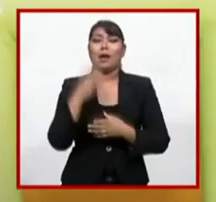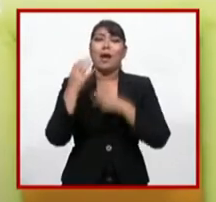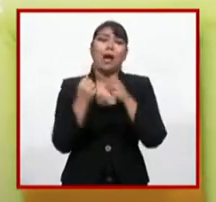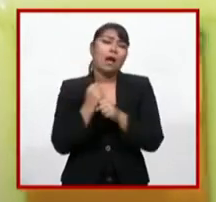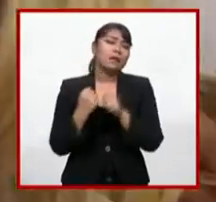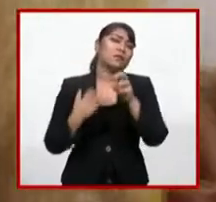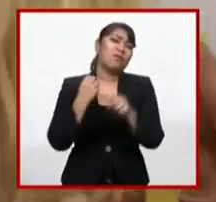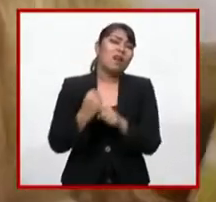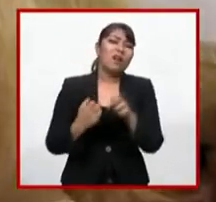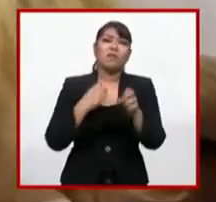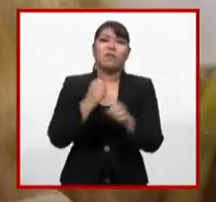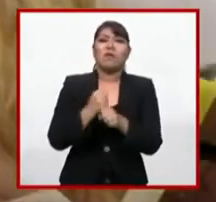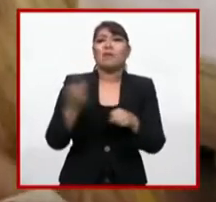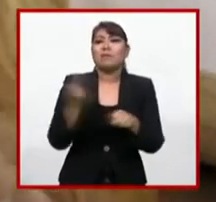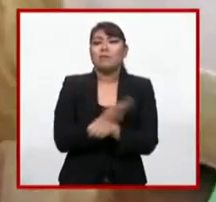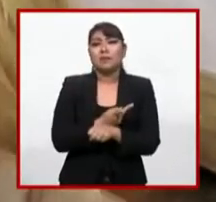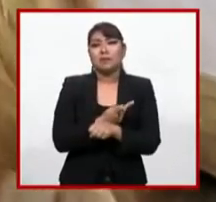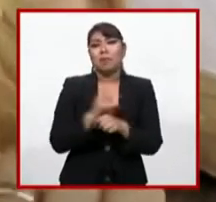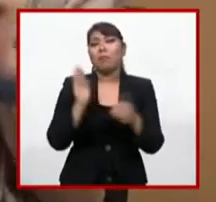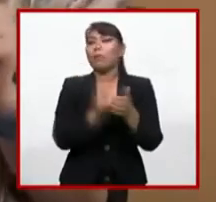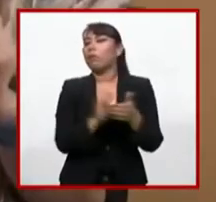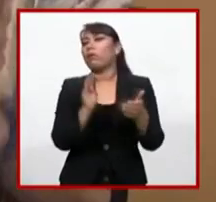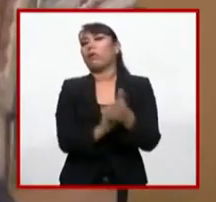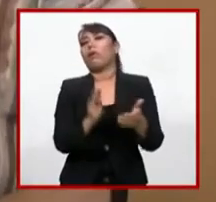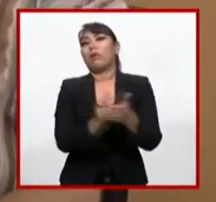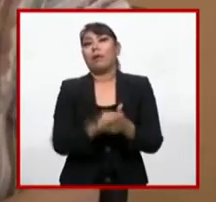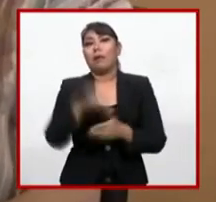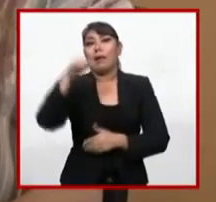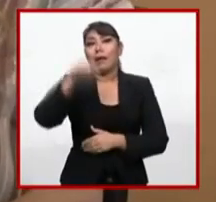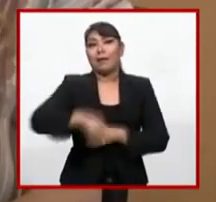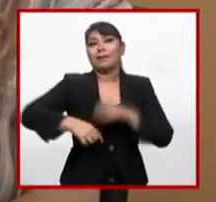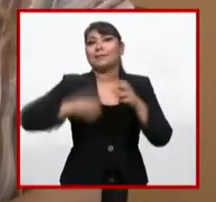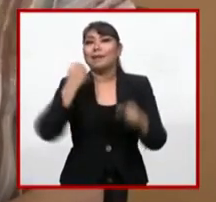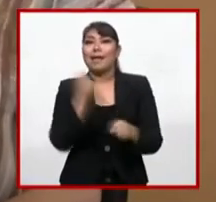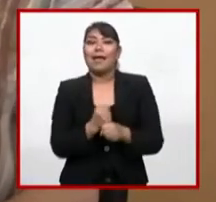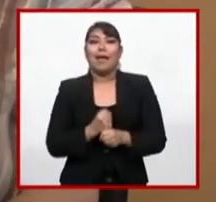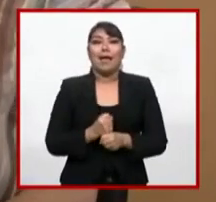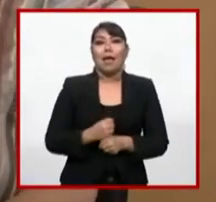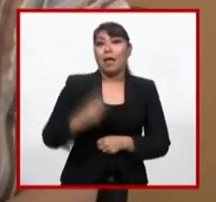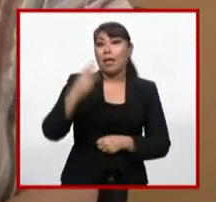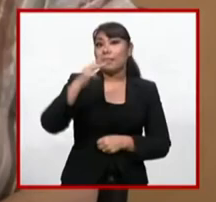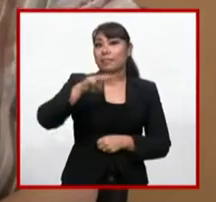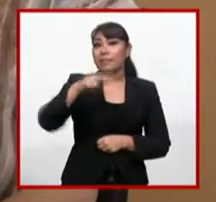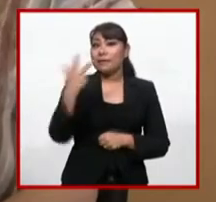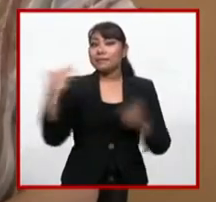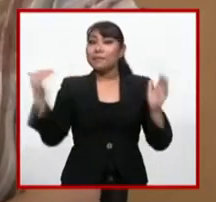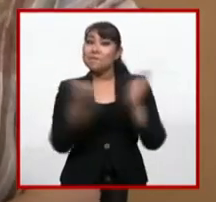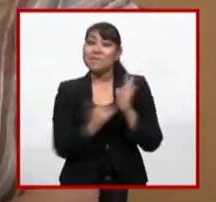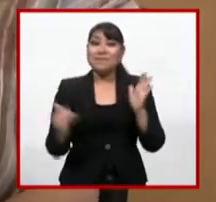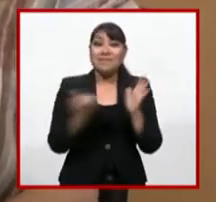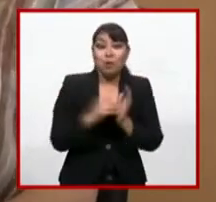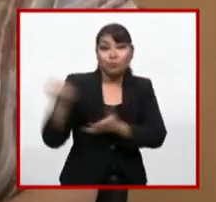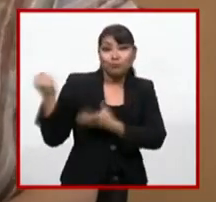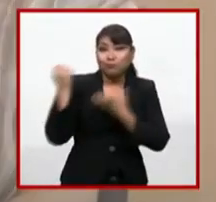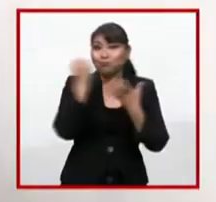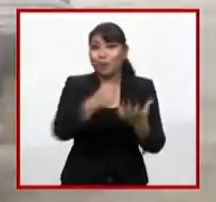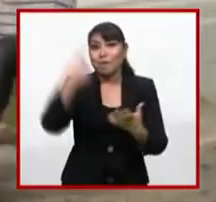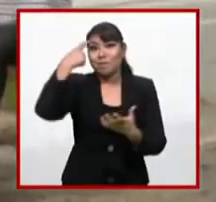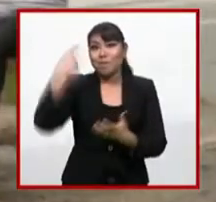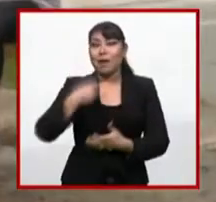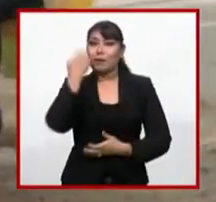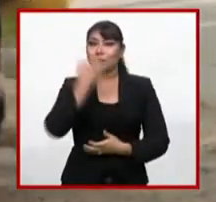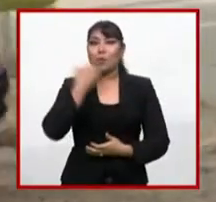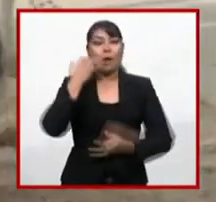años, nadie había volteado a verlos, pero este año invertimos más de 13 millones de pesos para dignificar estas